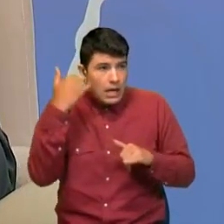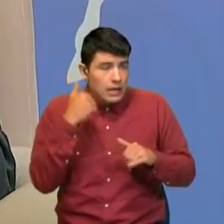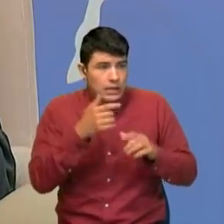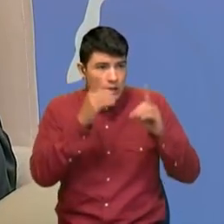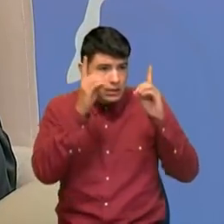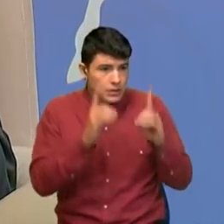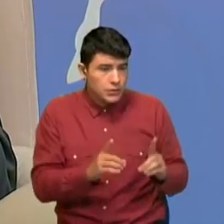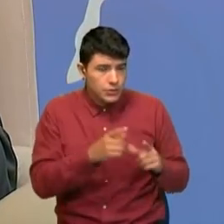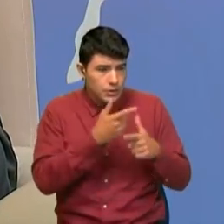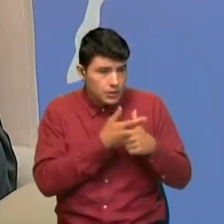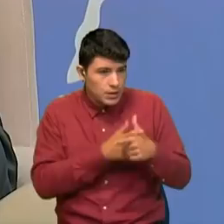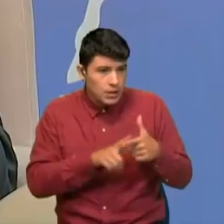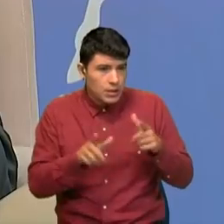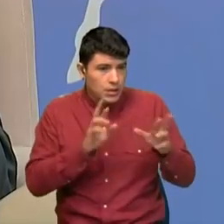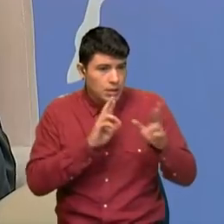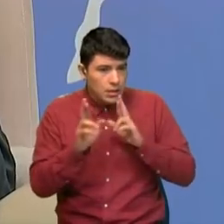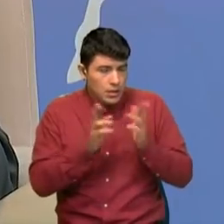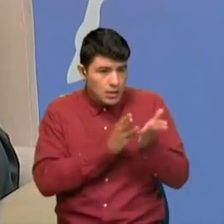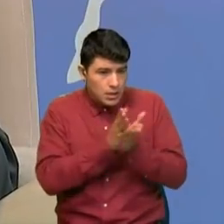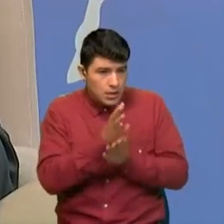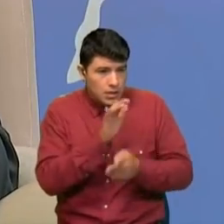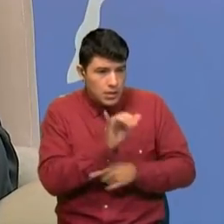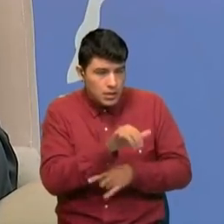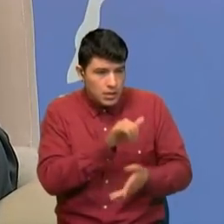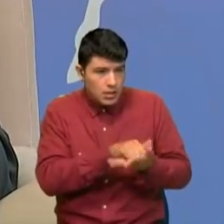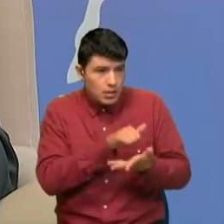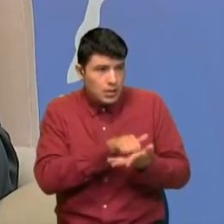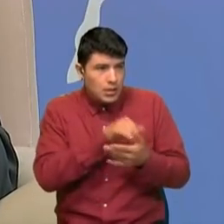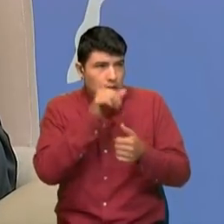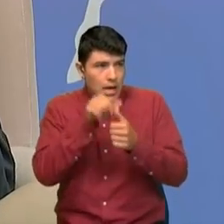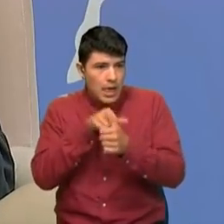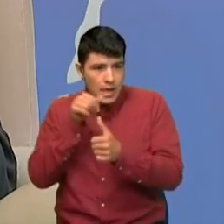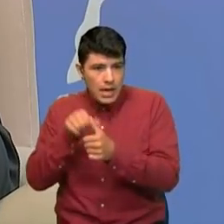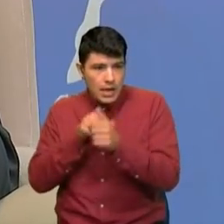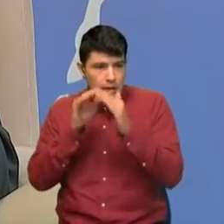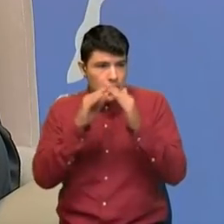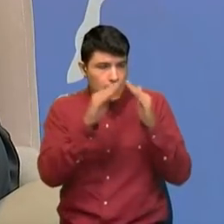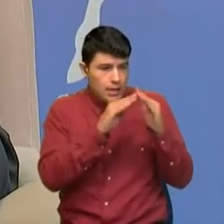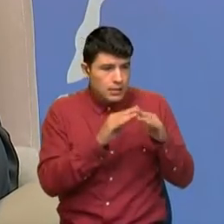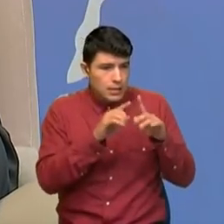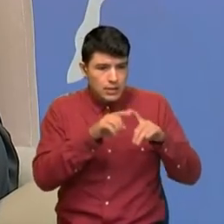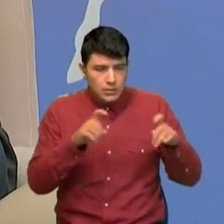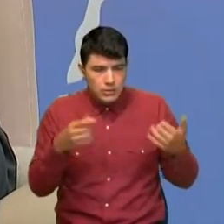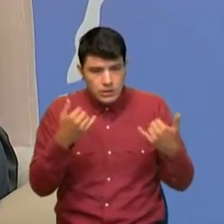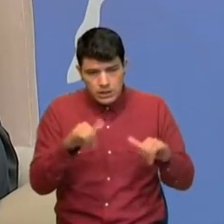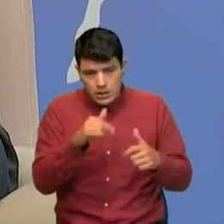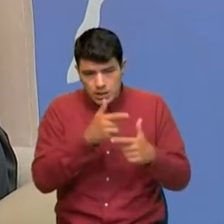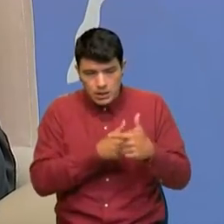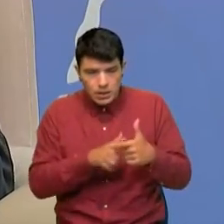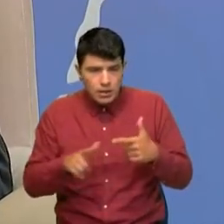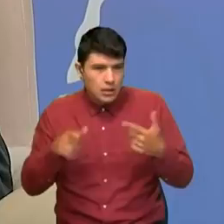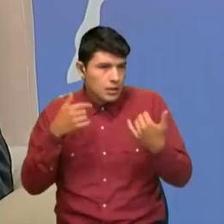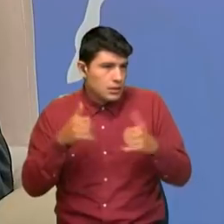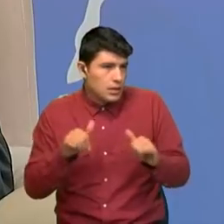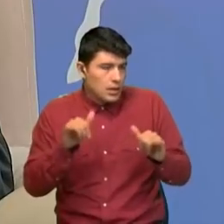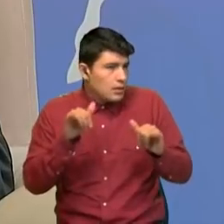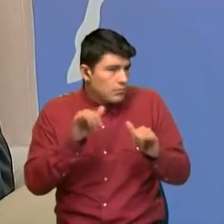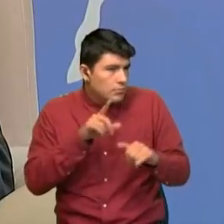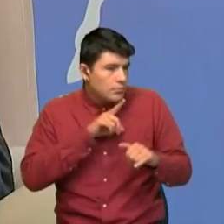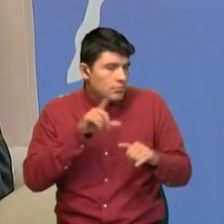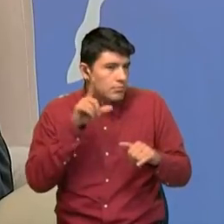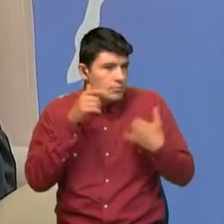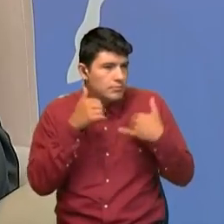tal mantener una relación así, entonces cada bien como tal, los bienes ya estarían divididos y ya estarían